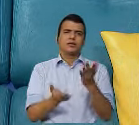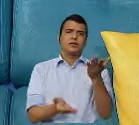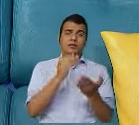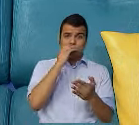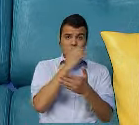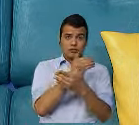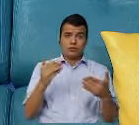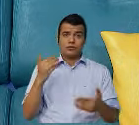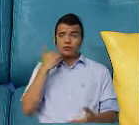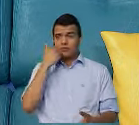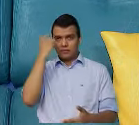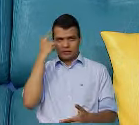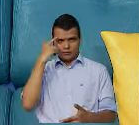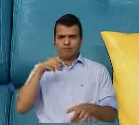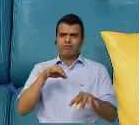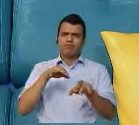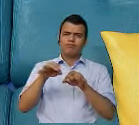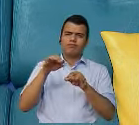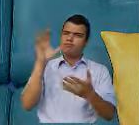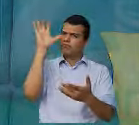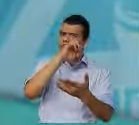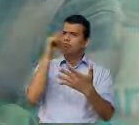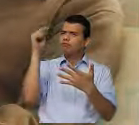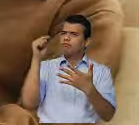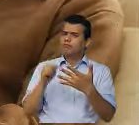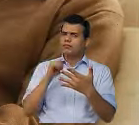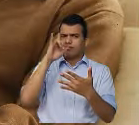aquí en Amaneciendo se los vamos a dar.